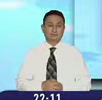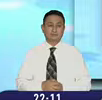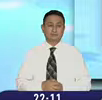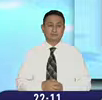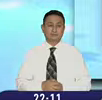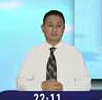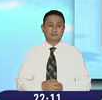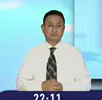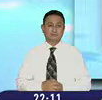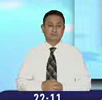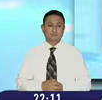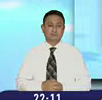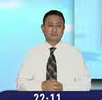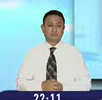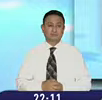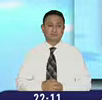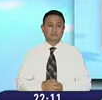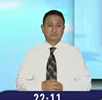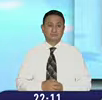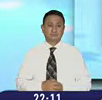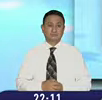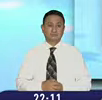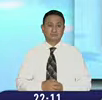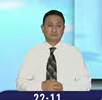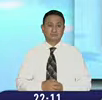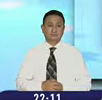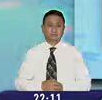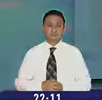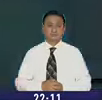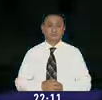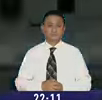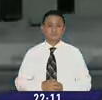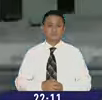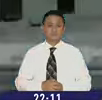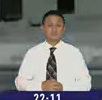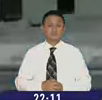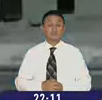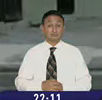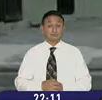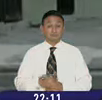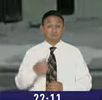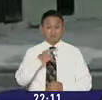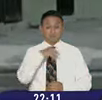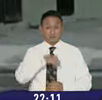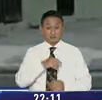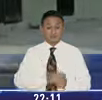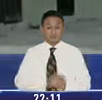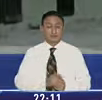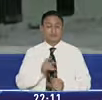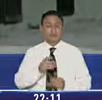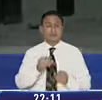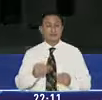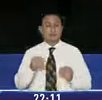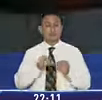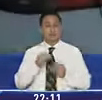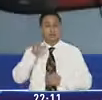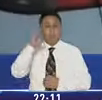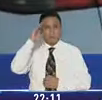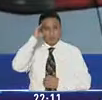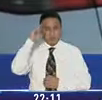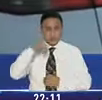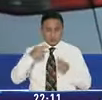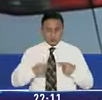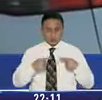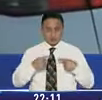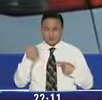lo ocurrido en el mismo periodo del 2021. Que pongan miembros de la policía a diario por